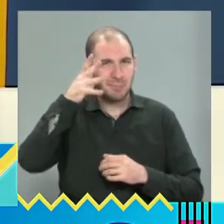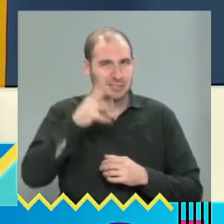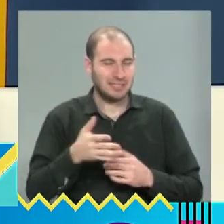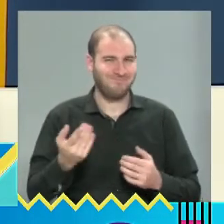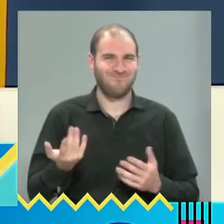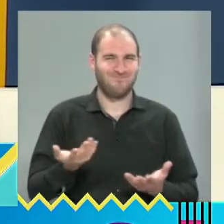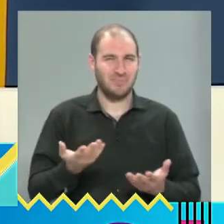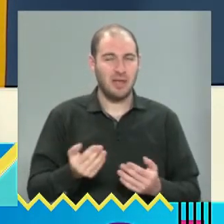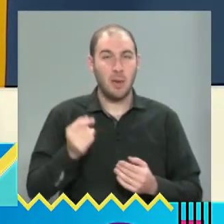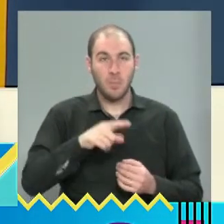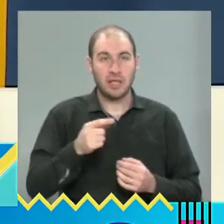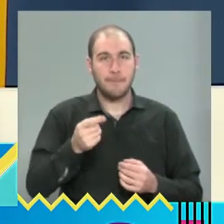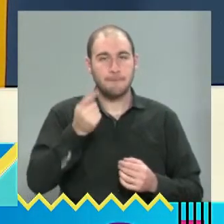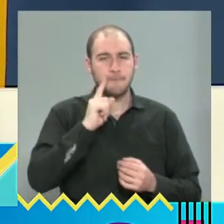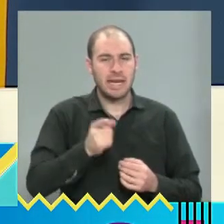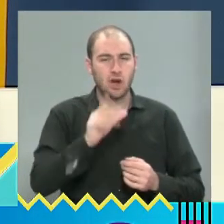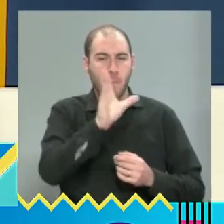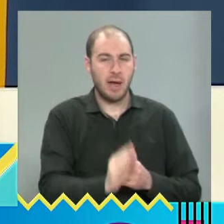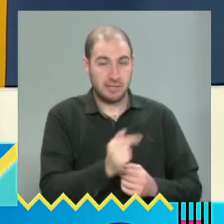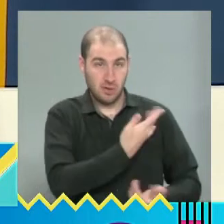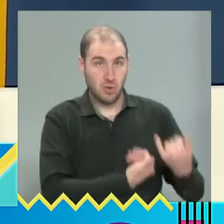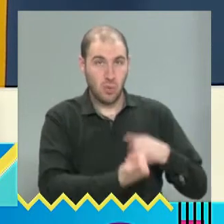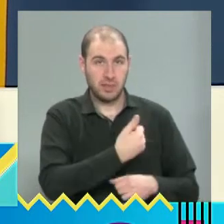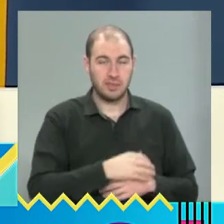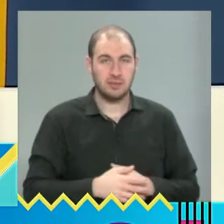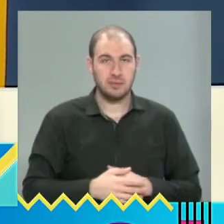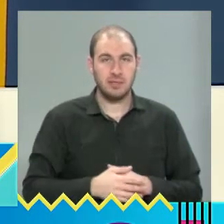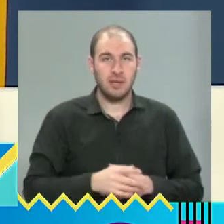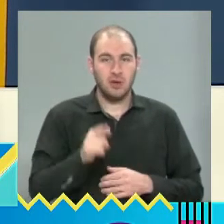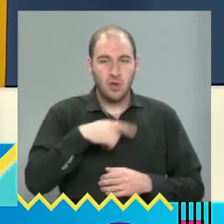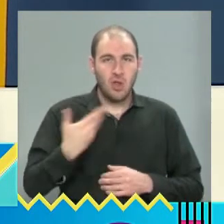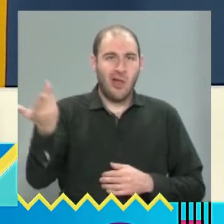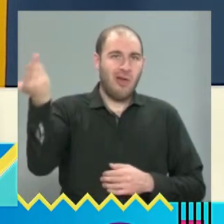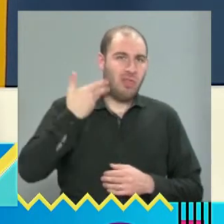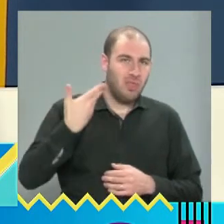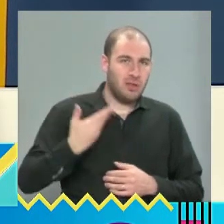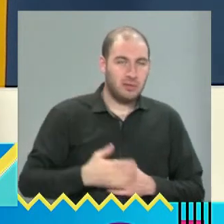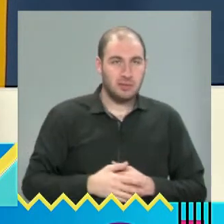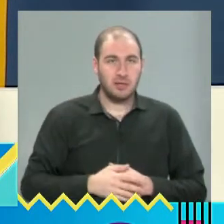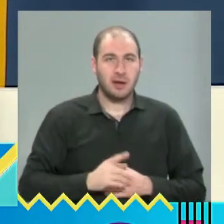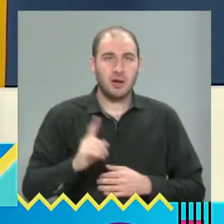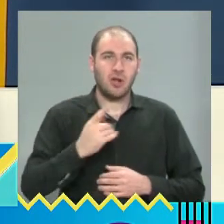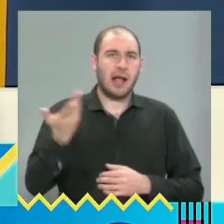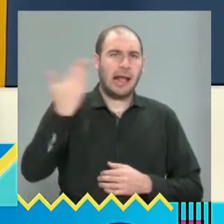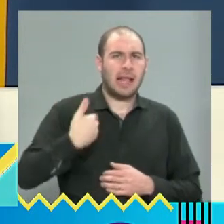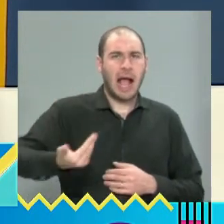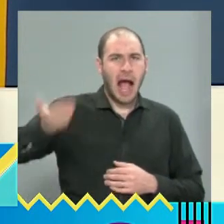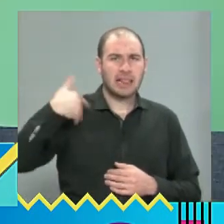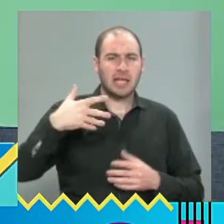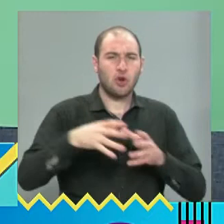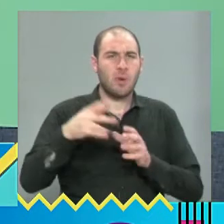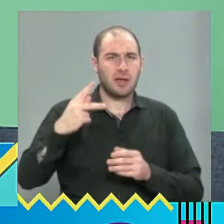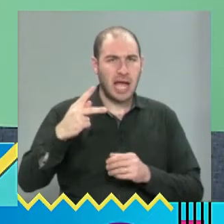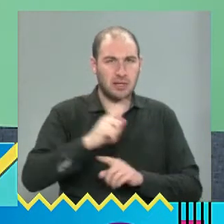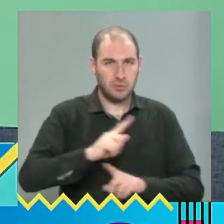altas, porque al dispararse el riesgo país, como decía Federico, nos van a empezar a castigar. No como nos castigaban en la época del